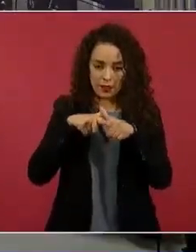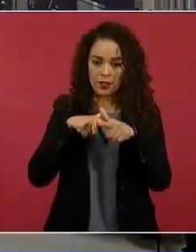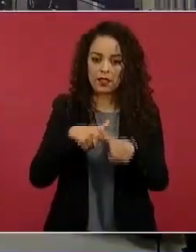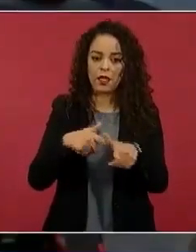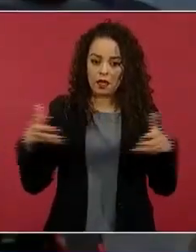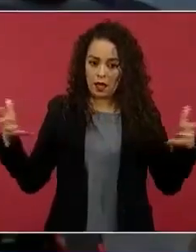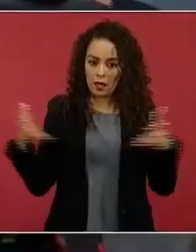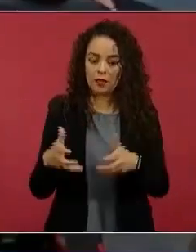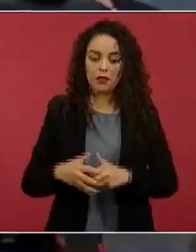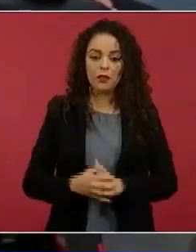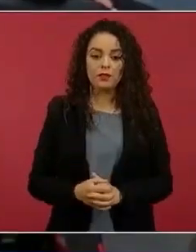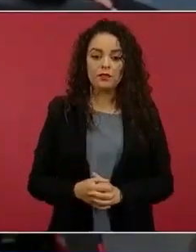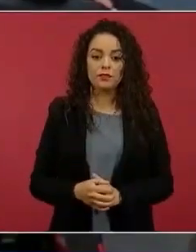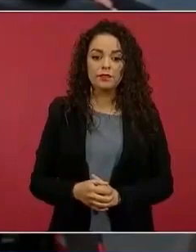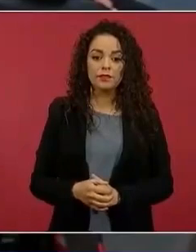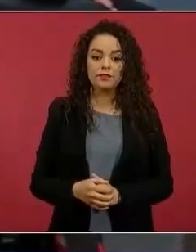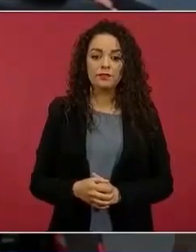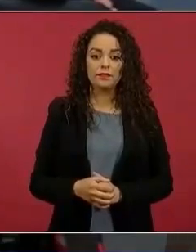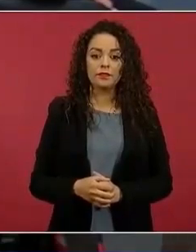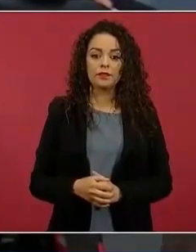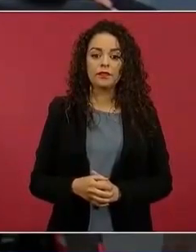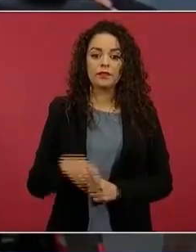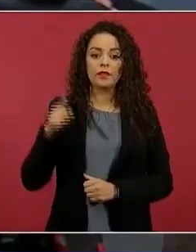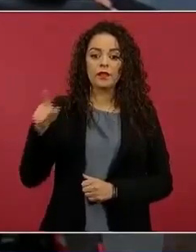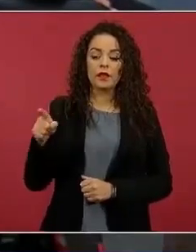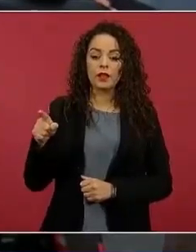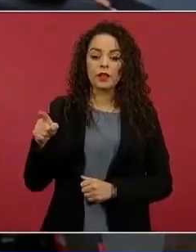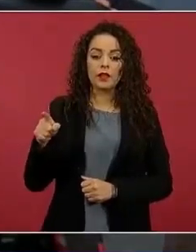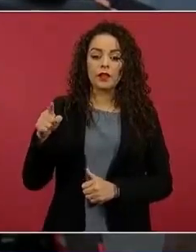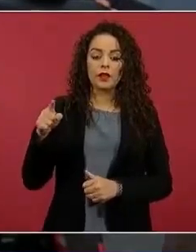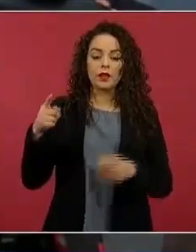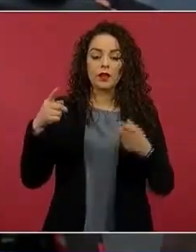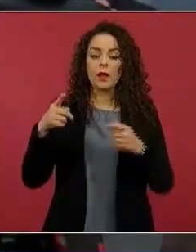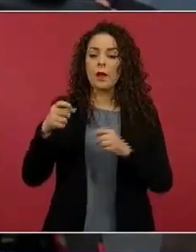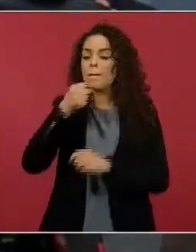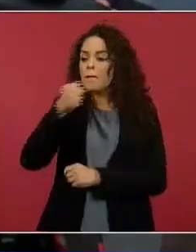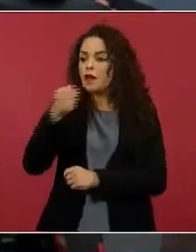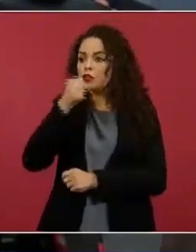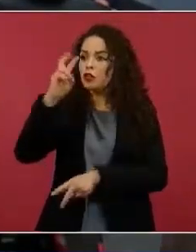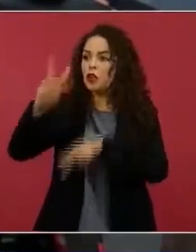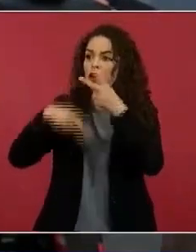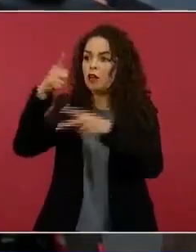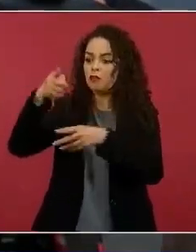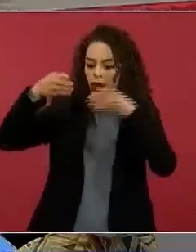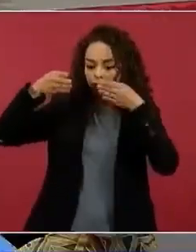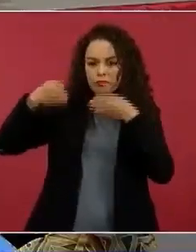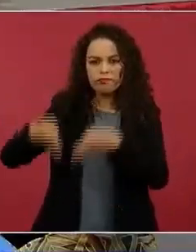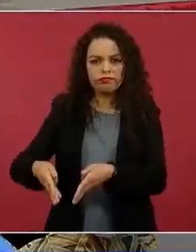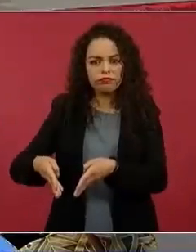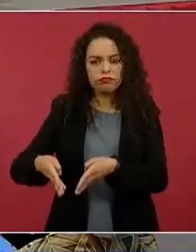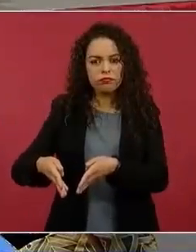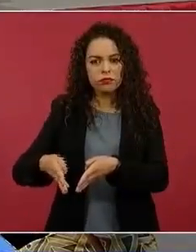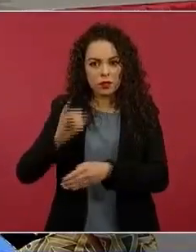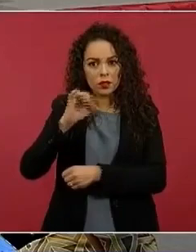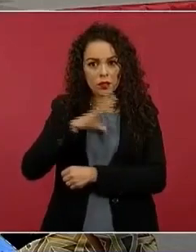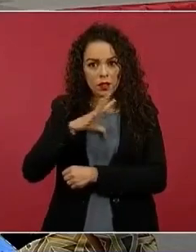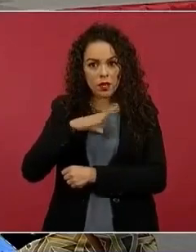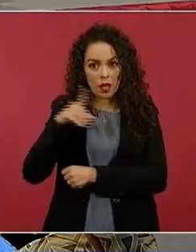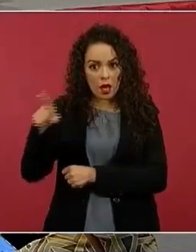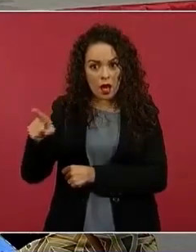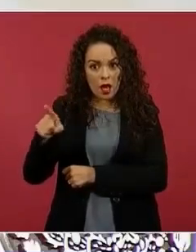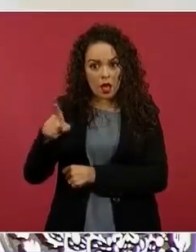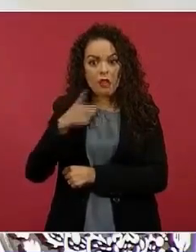esta amenaza a los periodistas que acudieron al sepelio de? ¿Que si se presentó esta? Definitivamente no. Esto